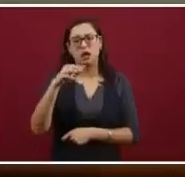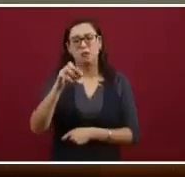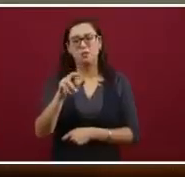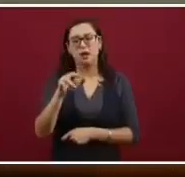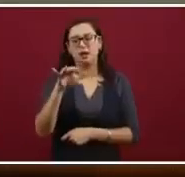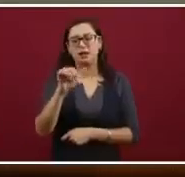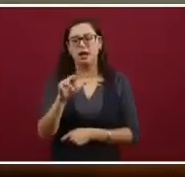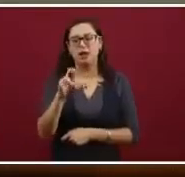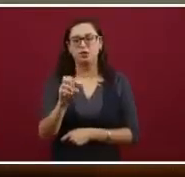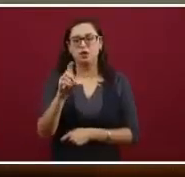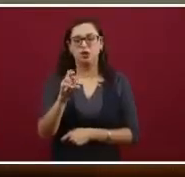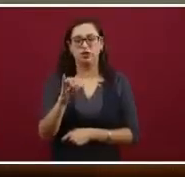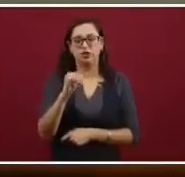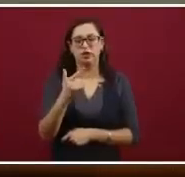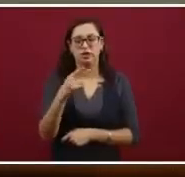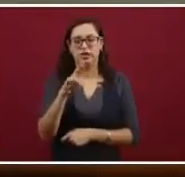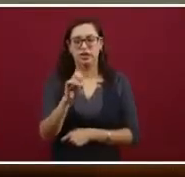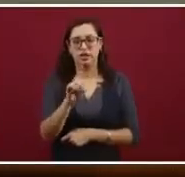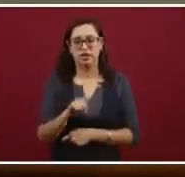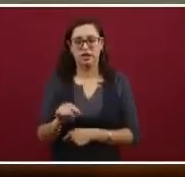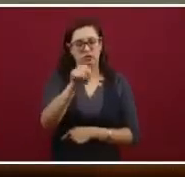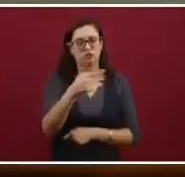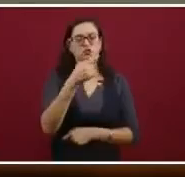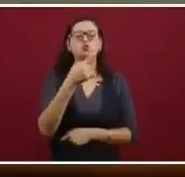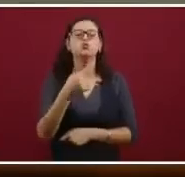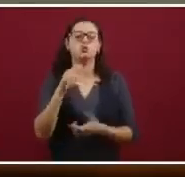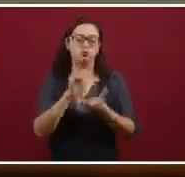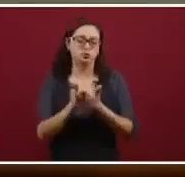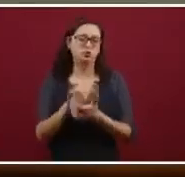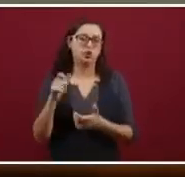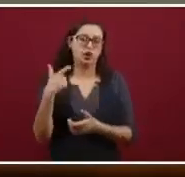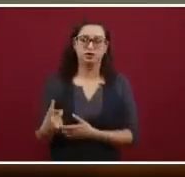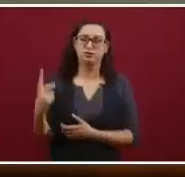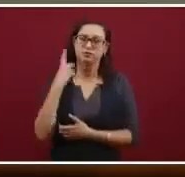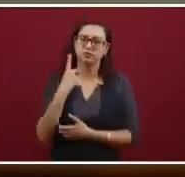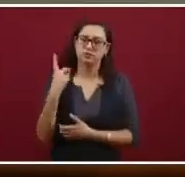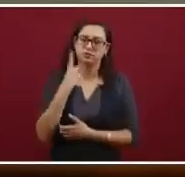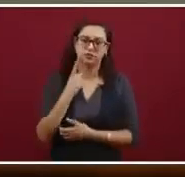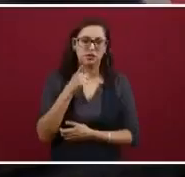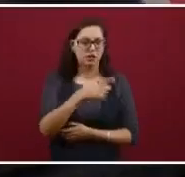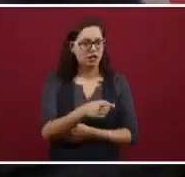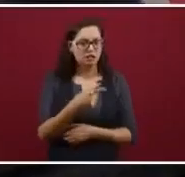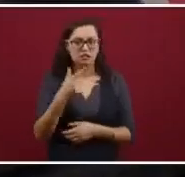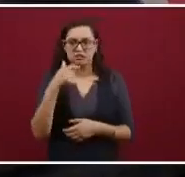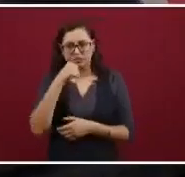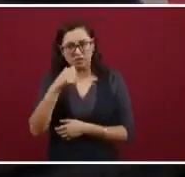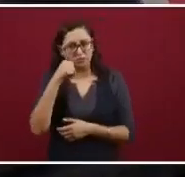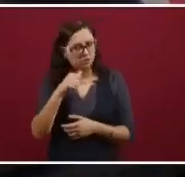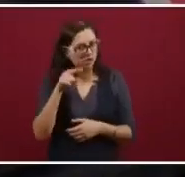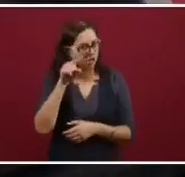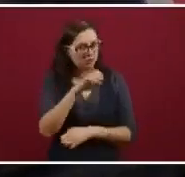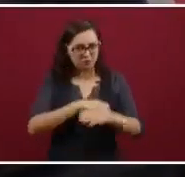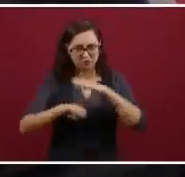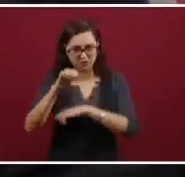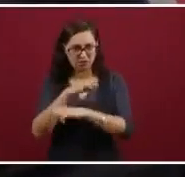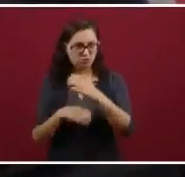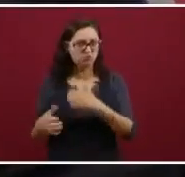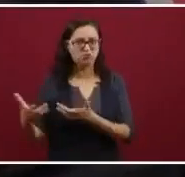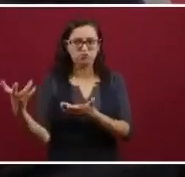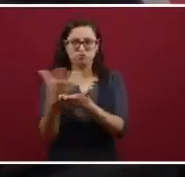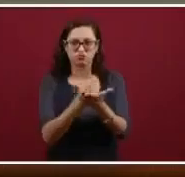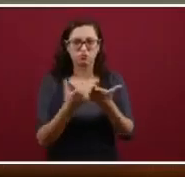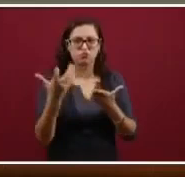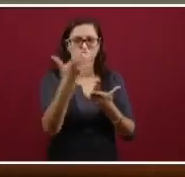Reyes Rodríguez, su esposo ha sido asambleísta y es una estar bolseando a empresarios en Los Mochis por contratos